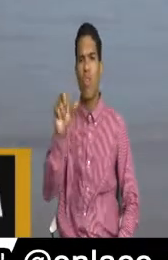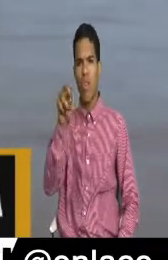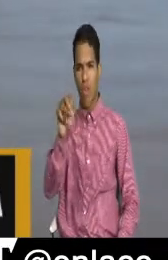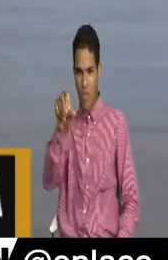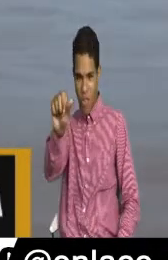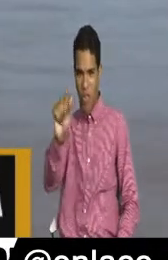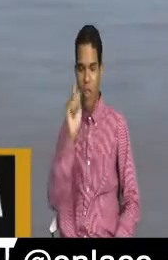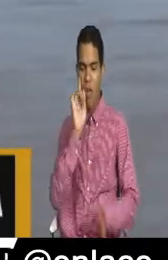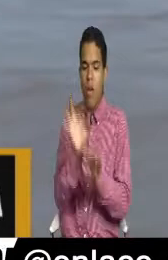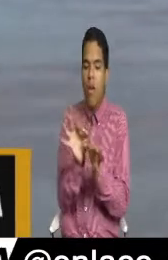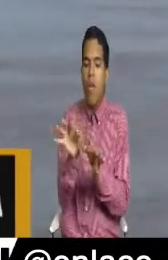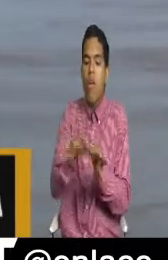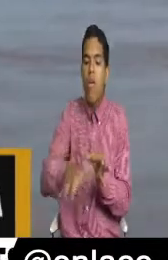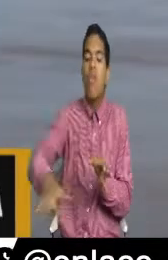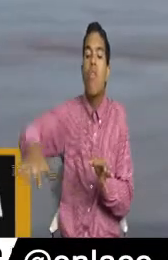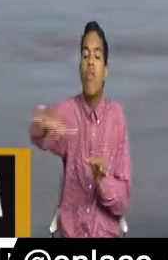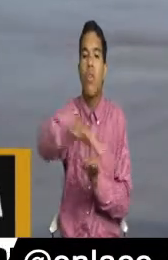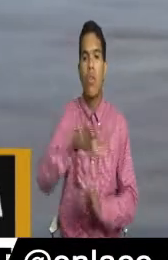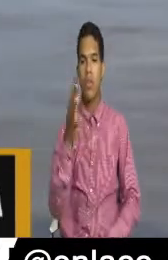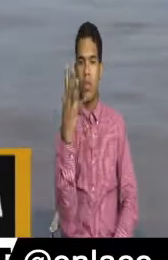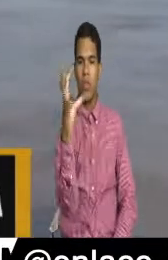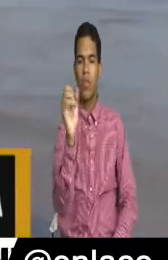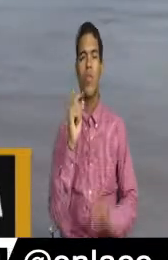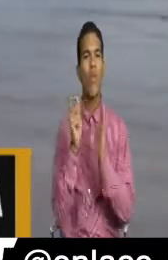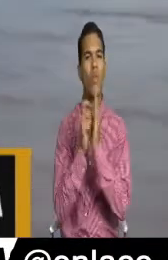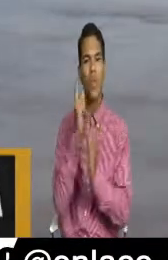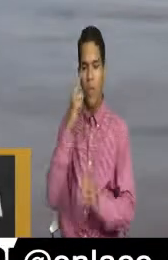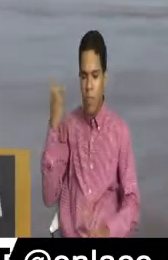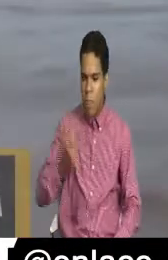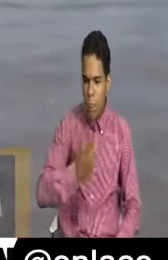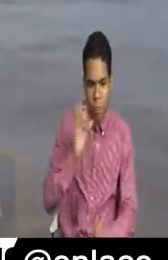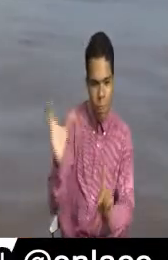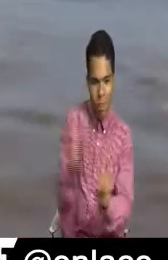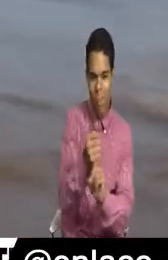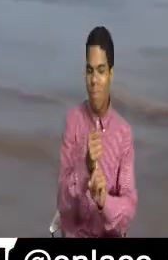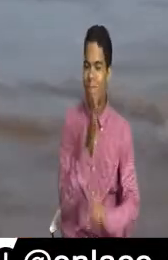Campo 50, pero hasta el momento la búsqueda ha sido infructuosa.